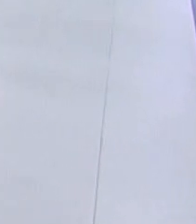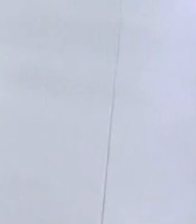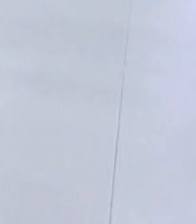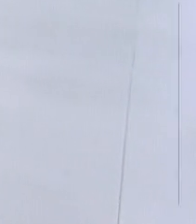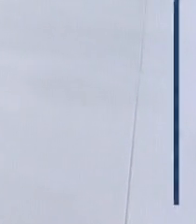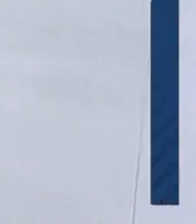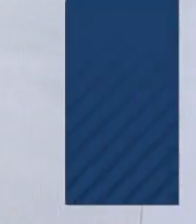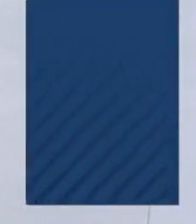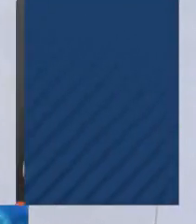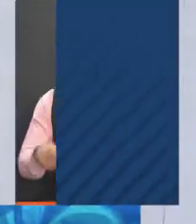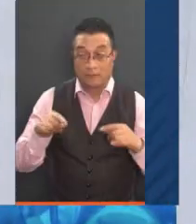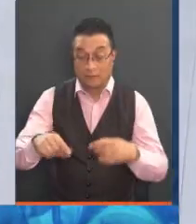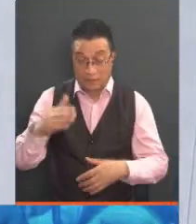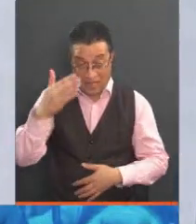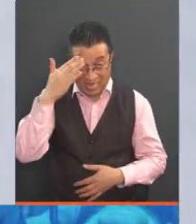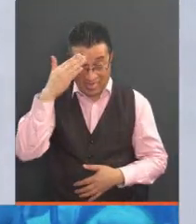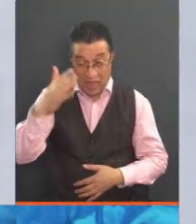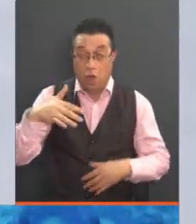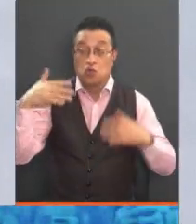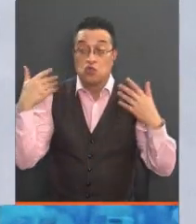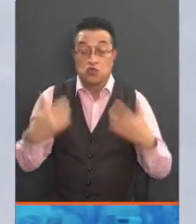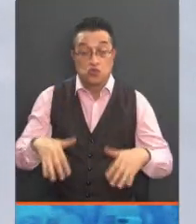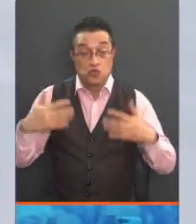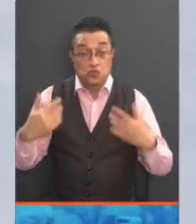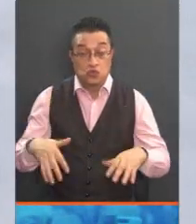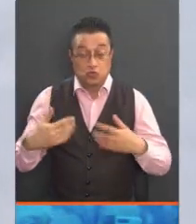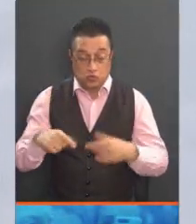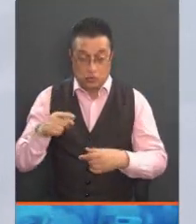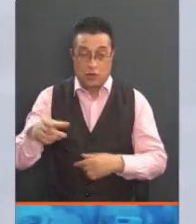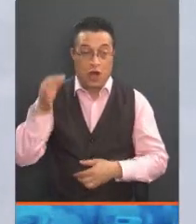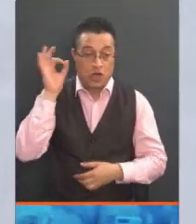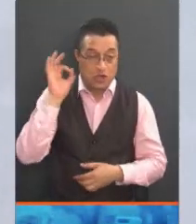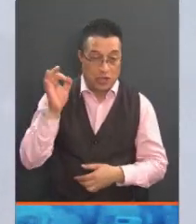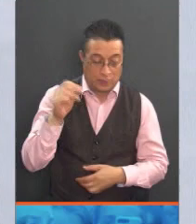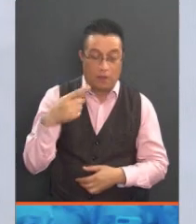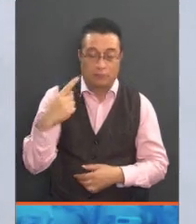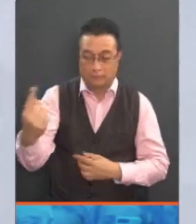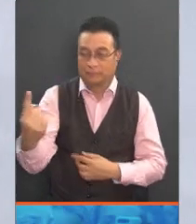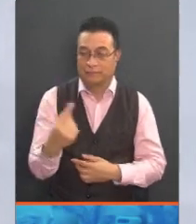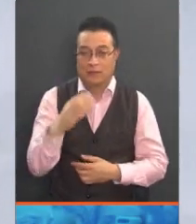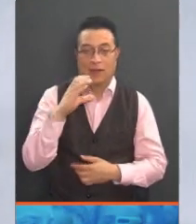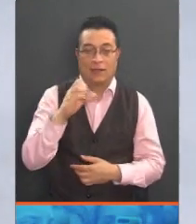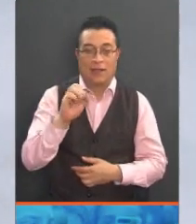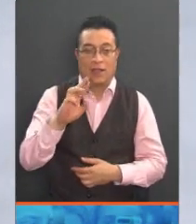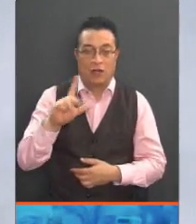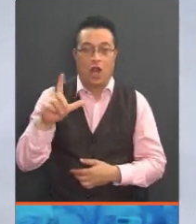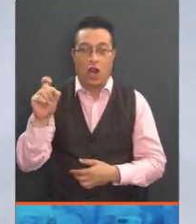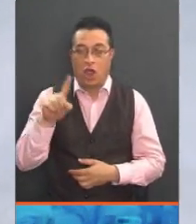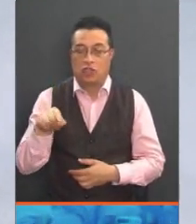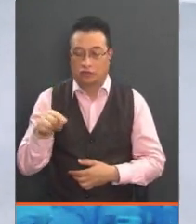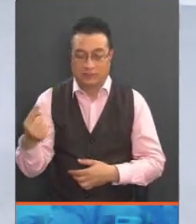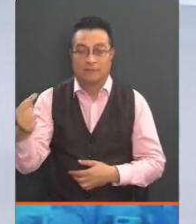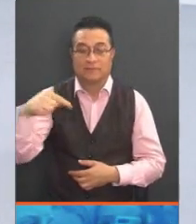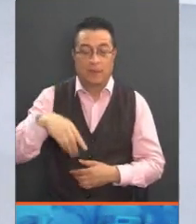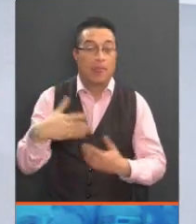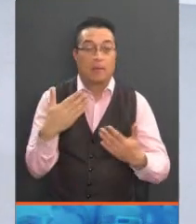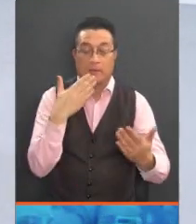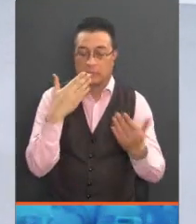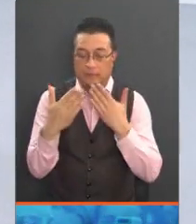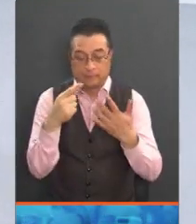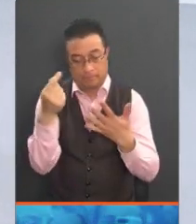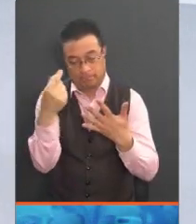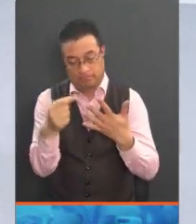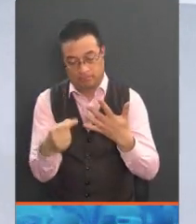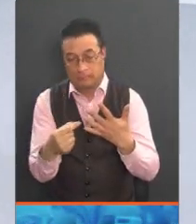Bueno, y en estos días que han sido tan intensos noticiosamente, tenemos ya también a Carlos Zárate aquí en el estudio para empezar a revisar y comentar